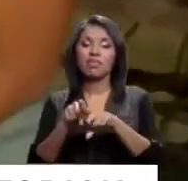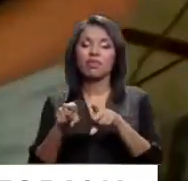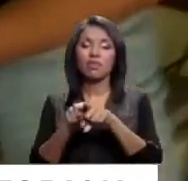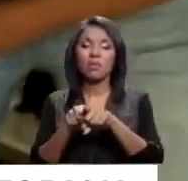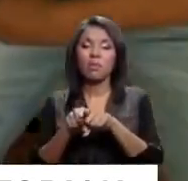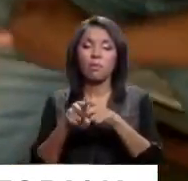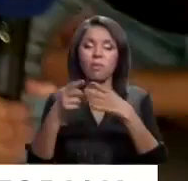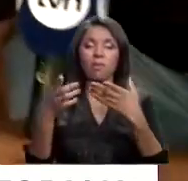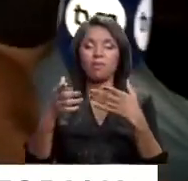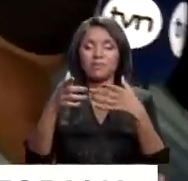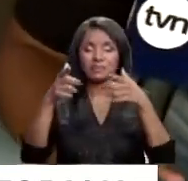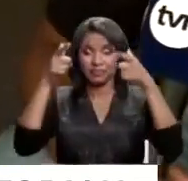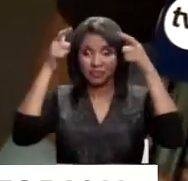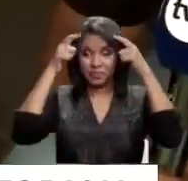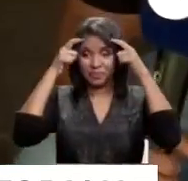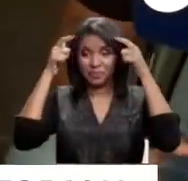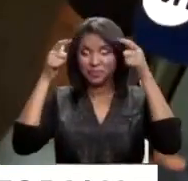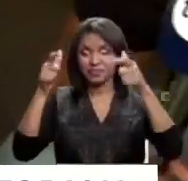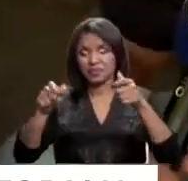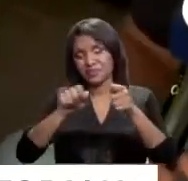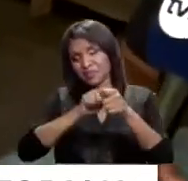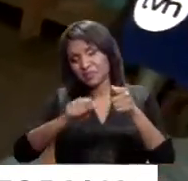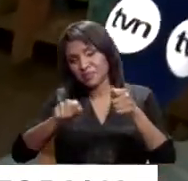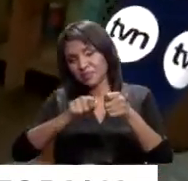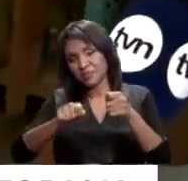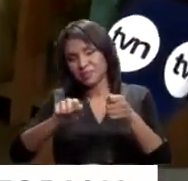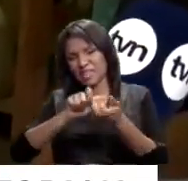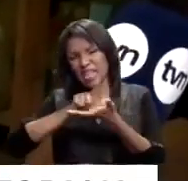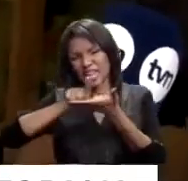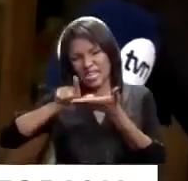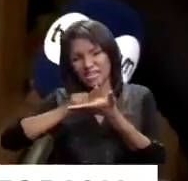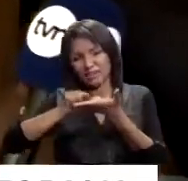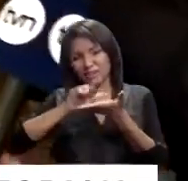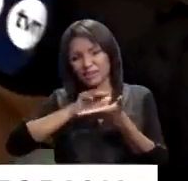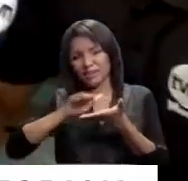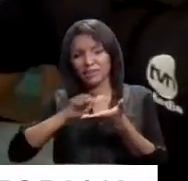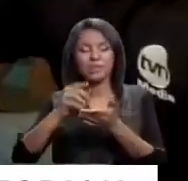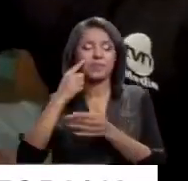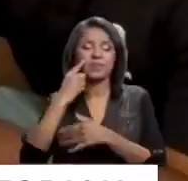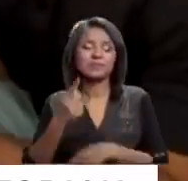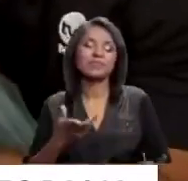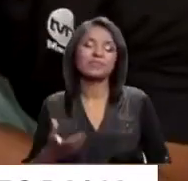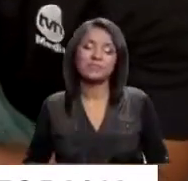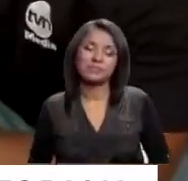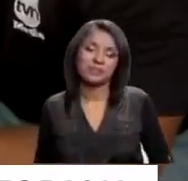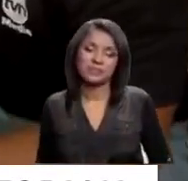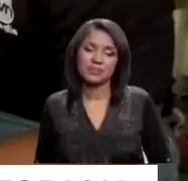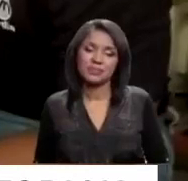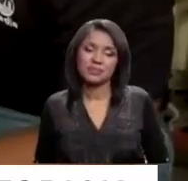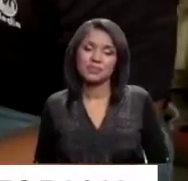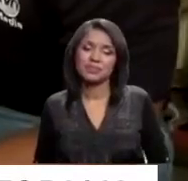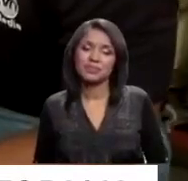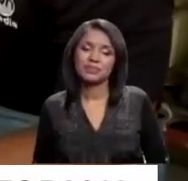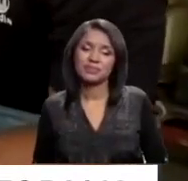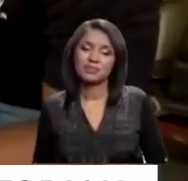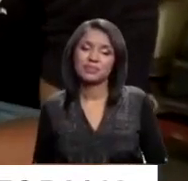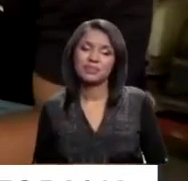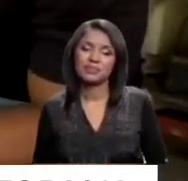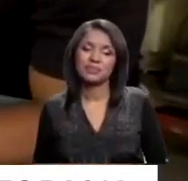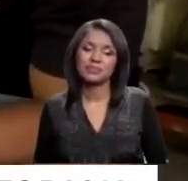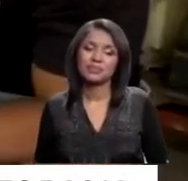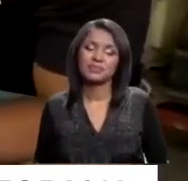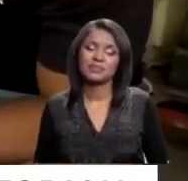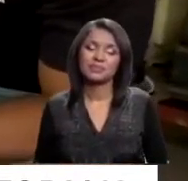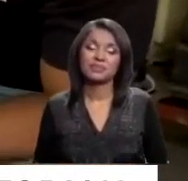es la limpieza de las piezas. Por acá, José, tú formas parte de los que trabajan en este taller. ¿Qué estás realizando en este momento?